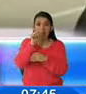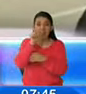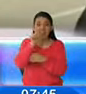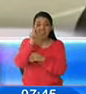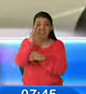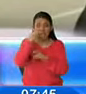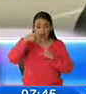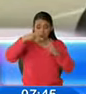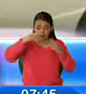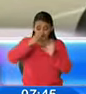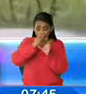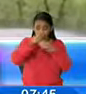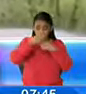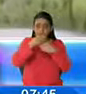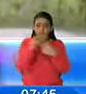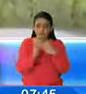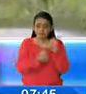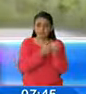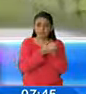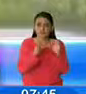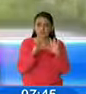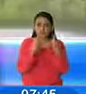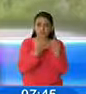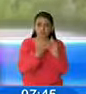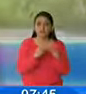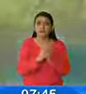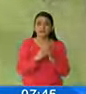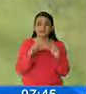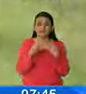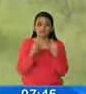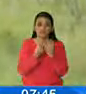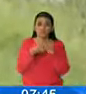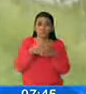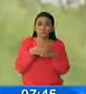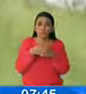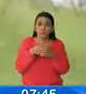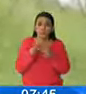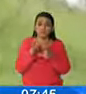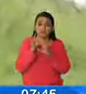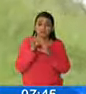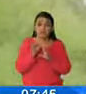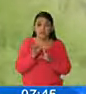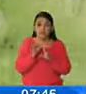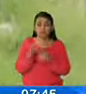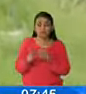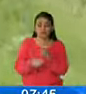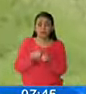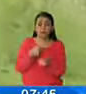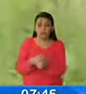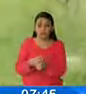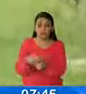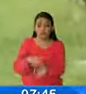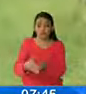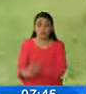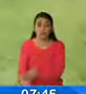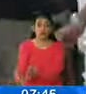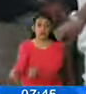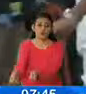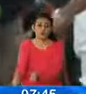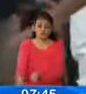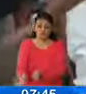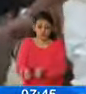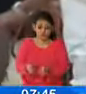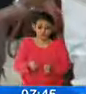hemos dado un soporte a la familia. Al lugar acudieron miembros del grupo de operaciones especiales para apoyar con la extracción del cuerpo de la